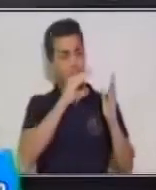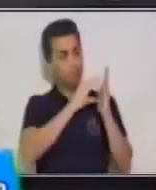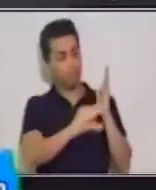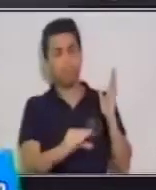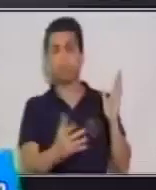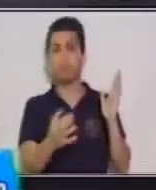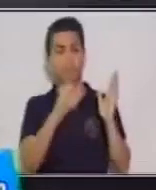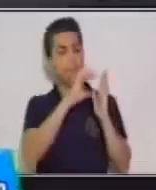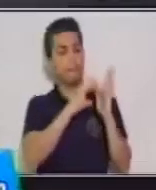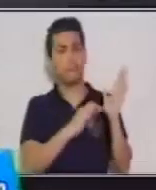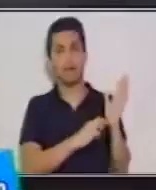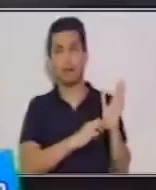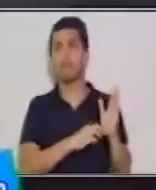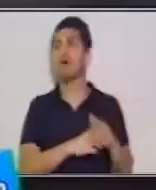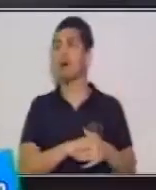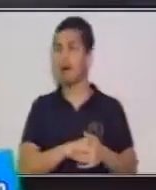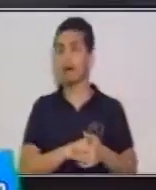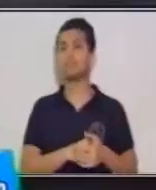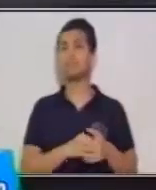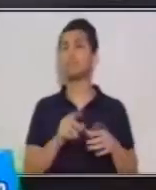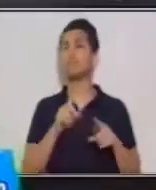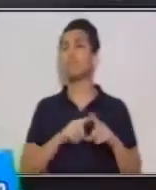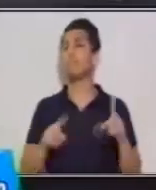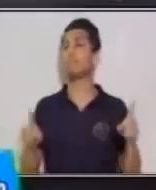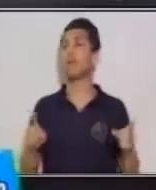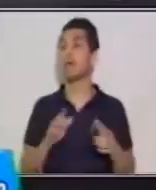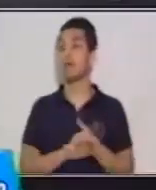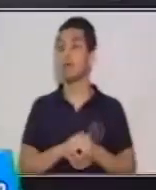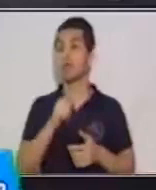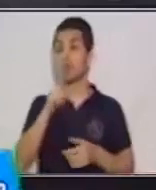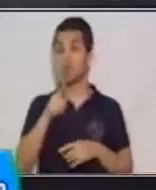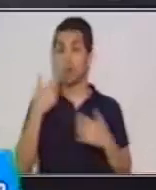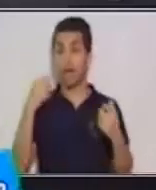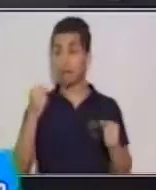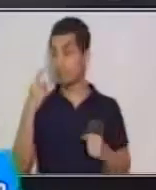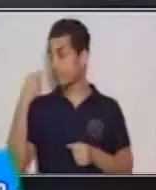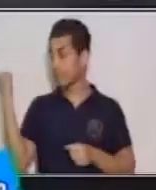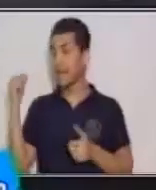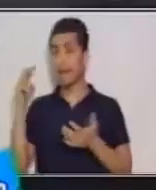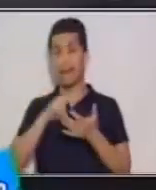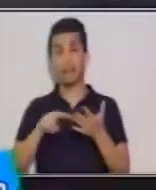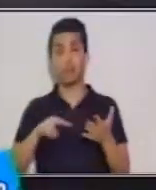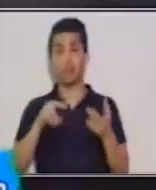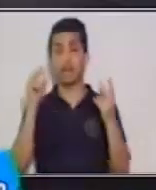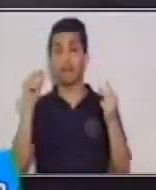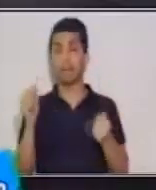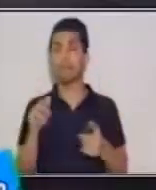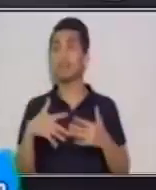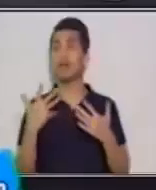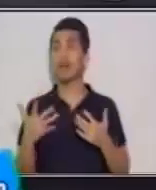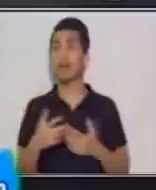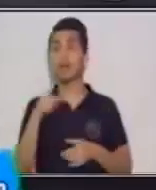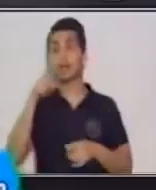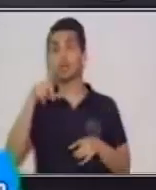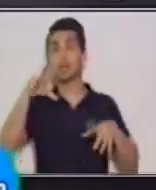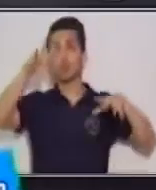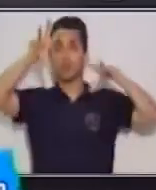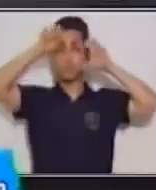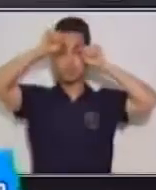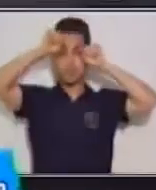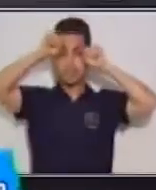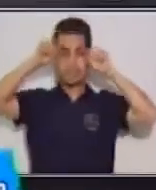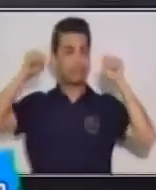Sí, excelente. Pero cuando haces este tipo de lectura, tu retentiva no